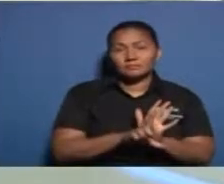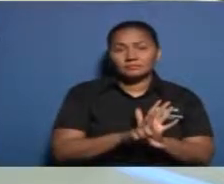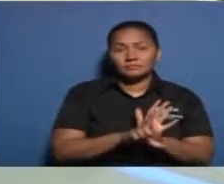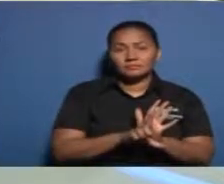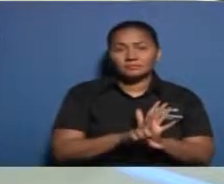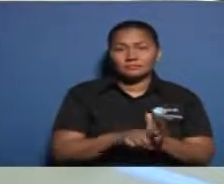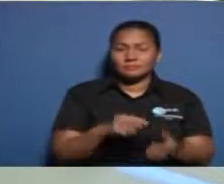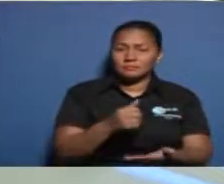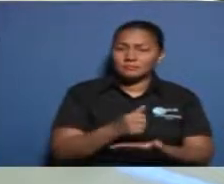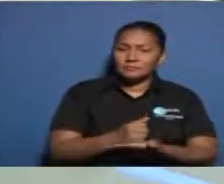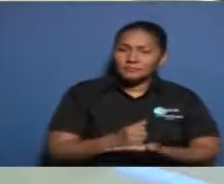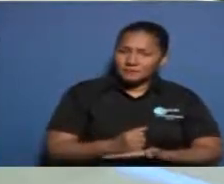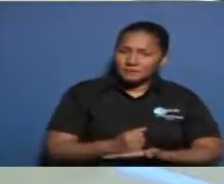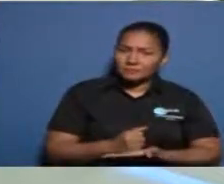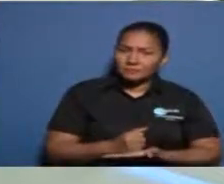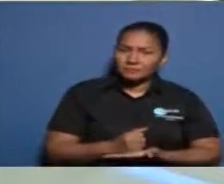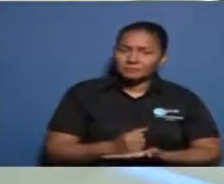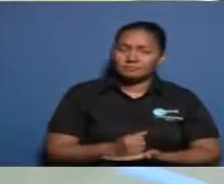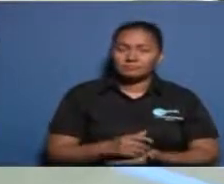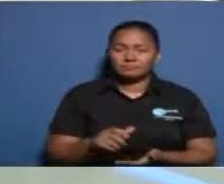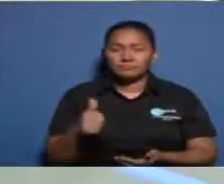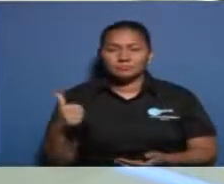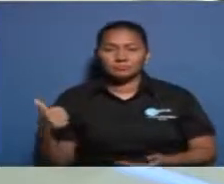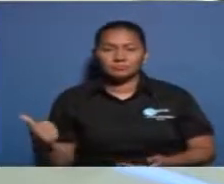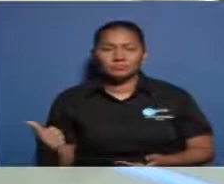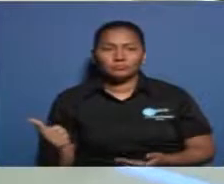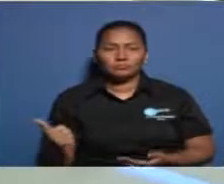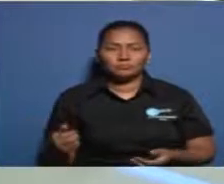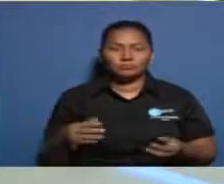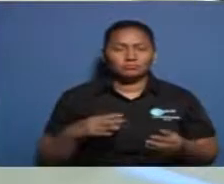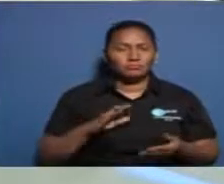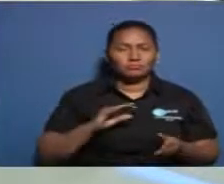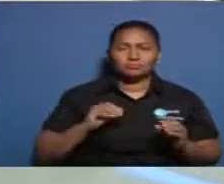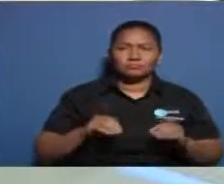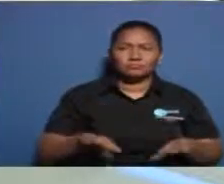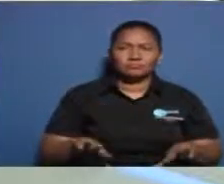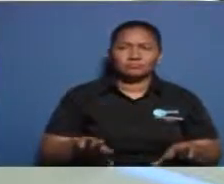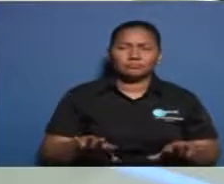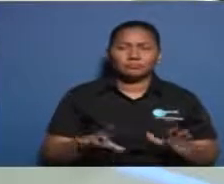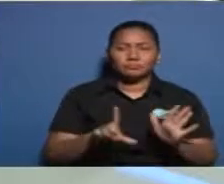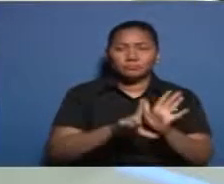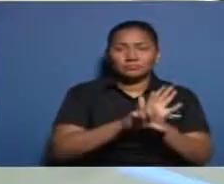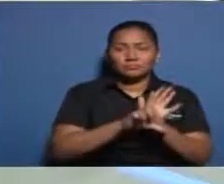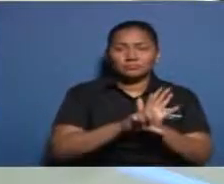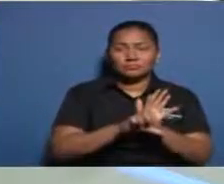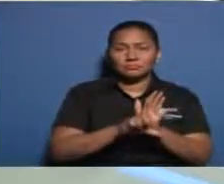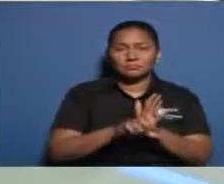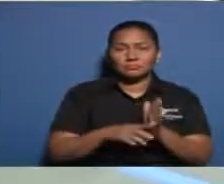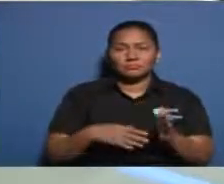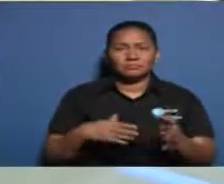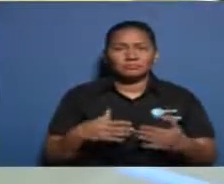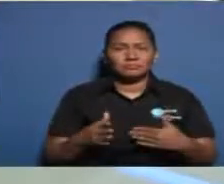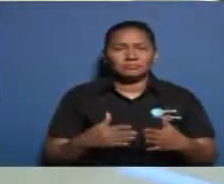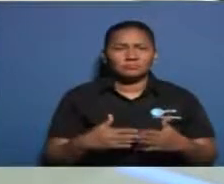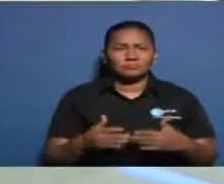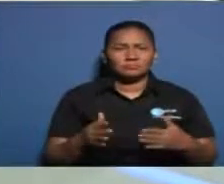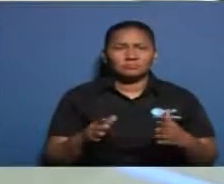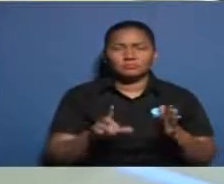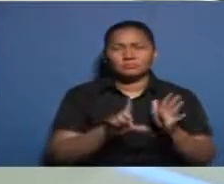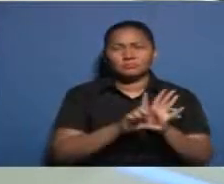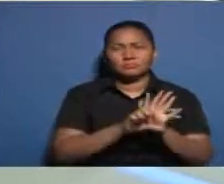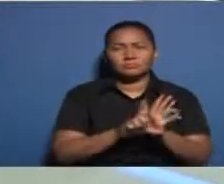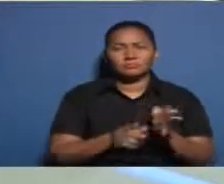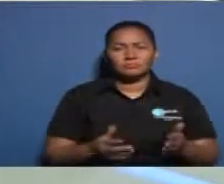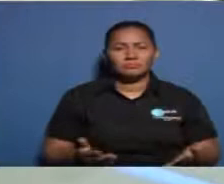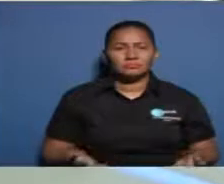favorecen pero ya entonces con las leyes se puede hacer cualquier cosa pero mucho más que eso lo que